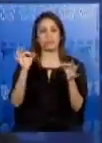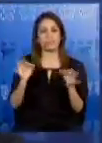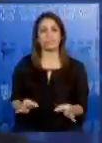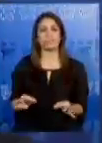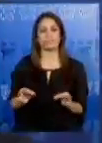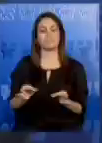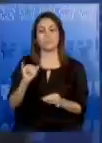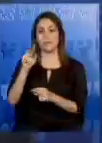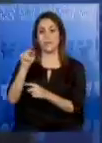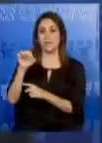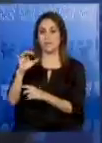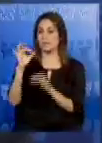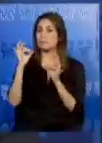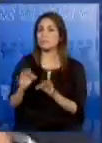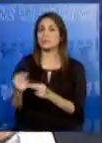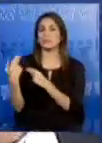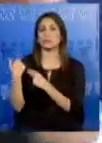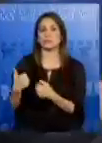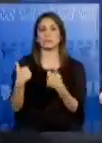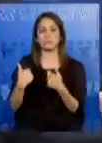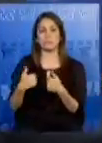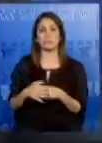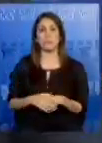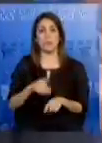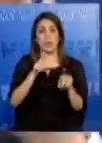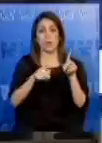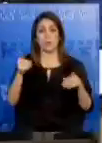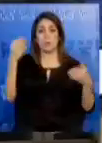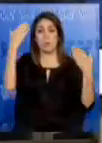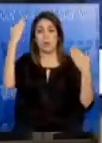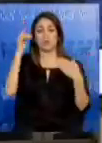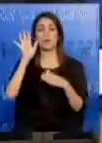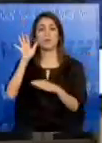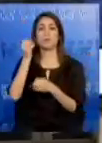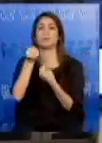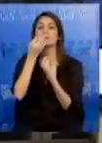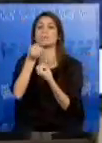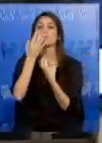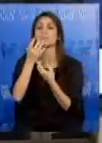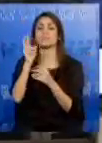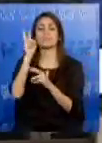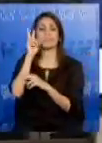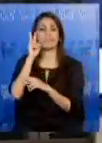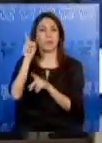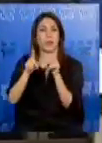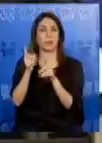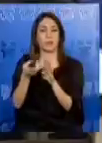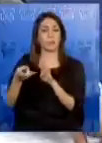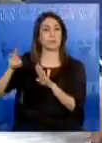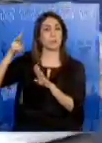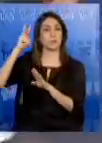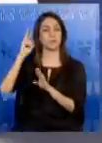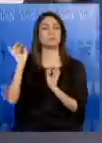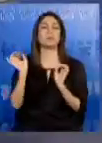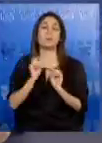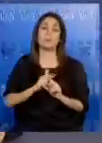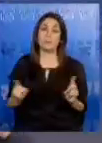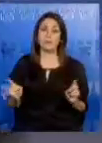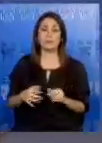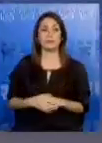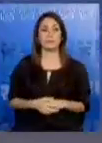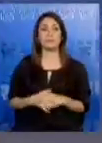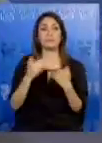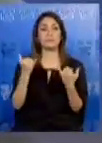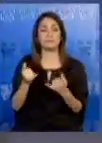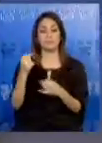oficiales que da el INEC de manera responsable. Seguramente los políticos harán su análisis. Además, el ministro coordinador de la política económica, Diego Martínez, señaló que en los últimos